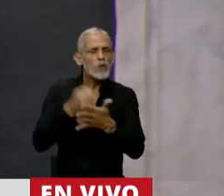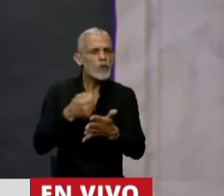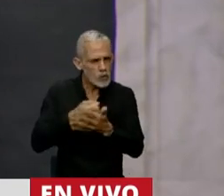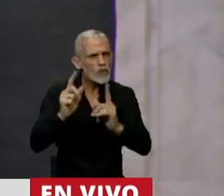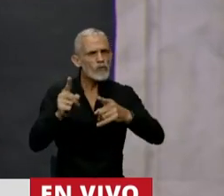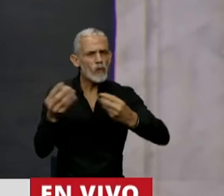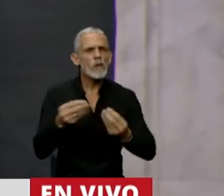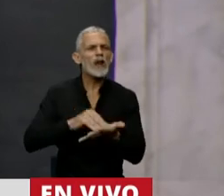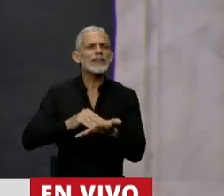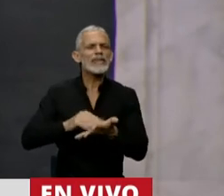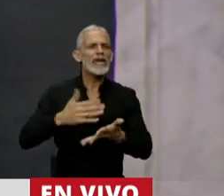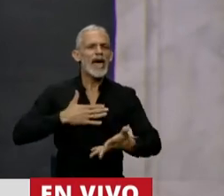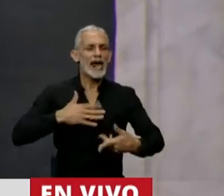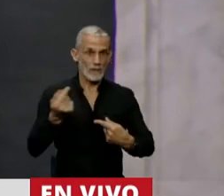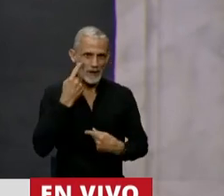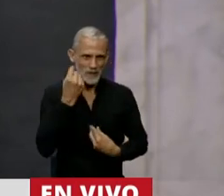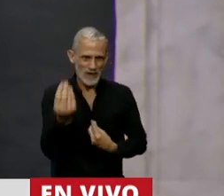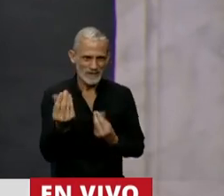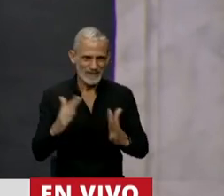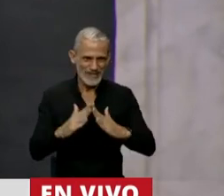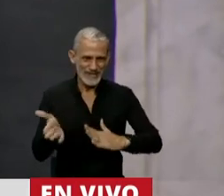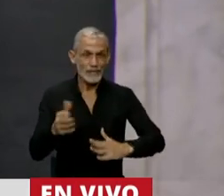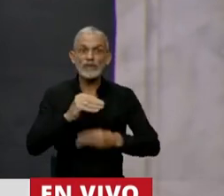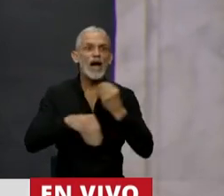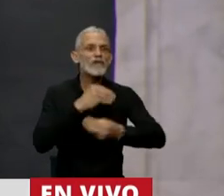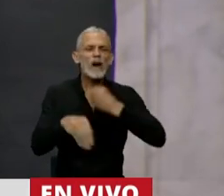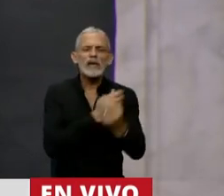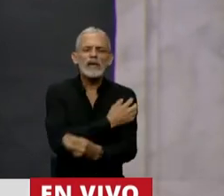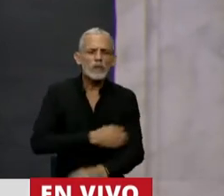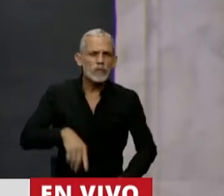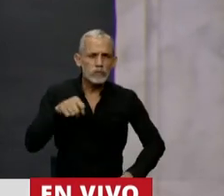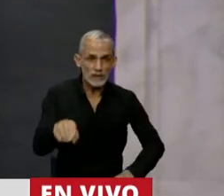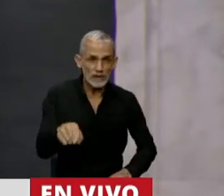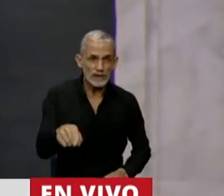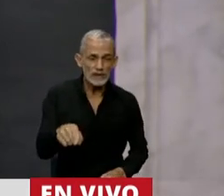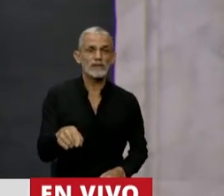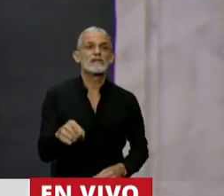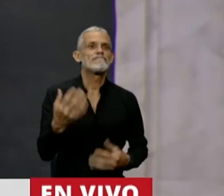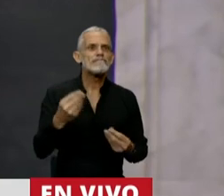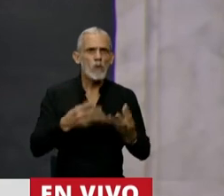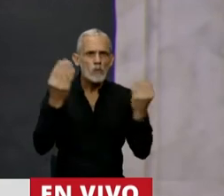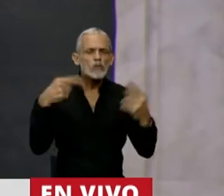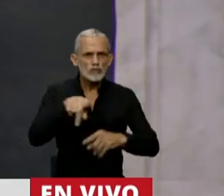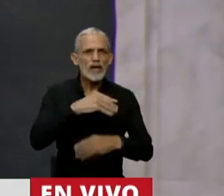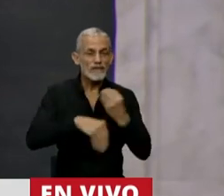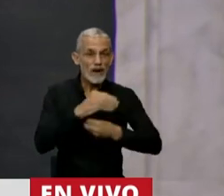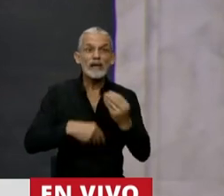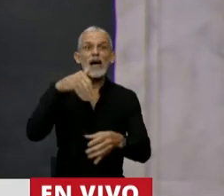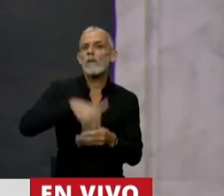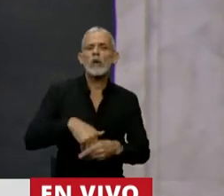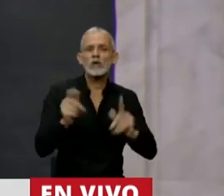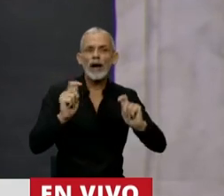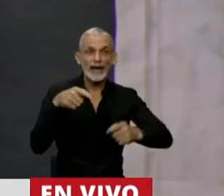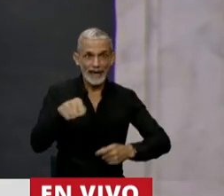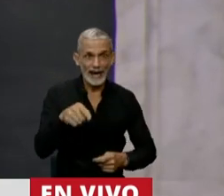lucha, por tierra para vivir. Esas familias humildes, muchas de ellas votaron